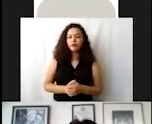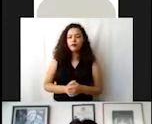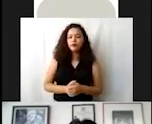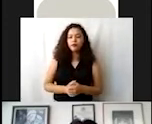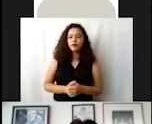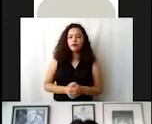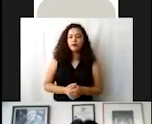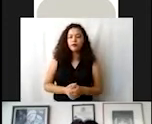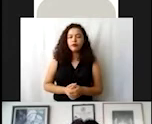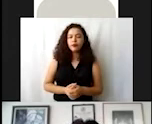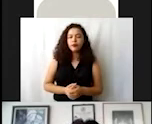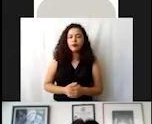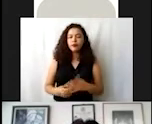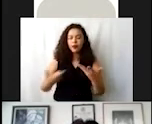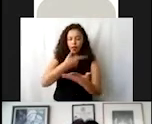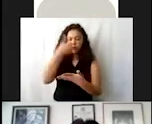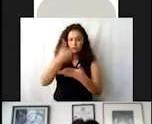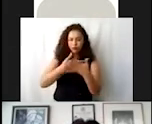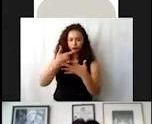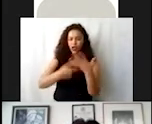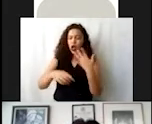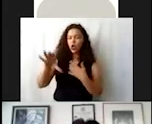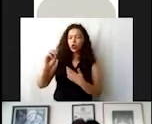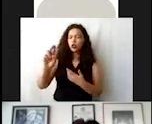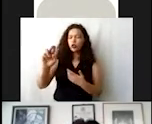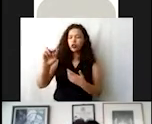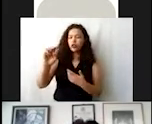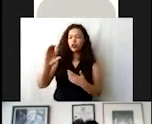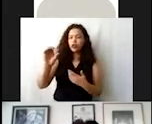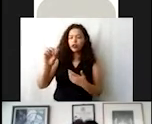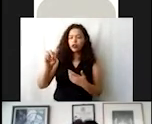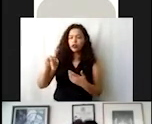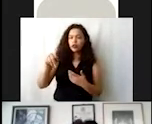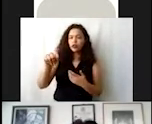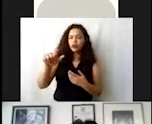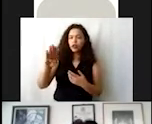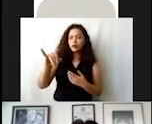la contabilidad. ¿La contabilidad dónde debe de estar?